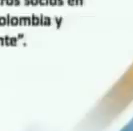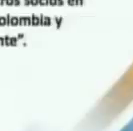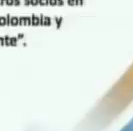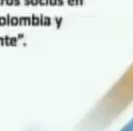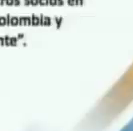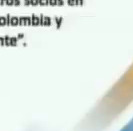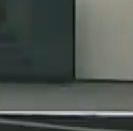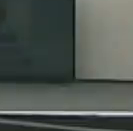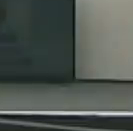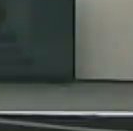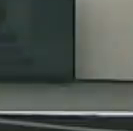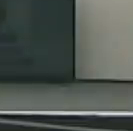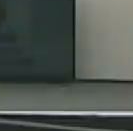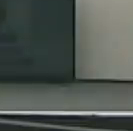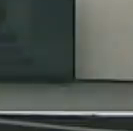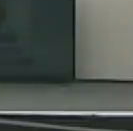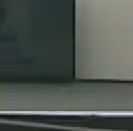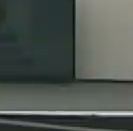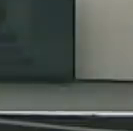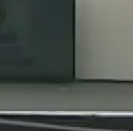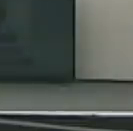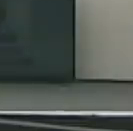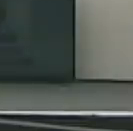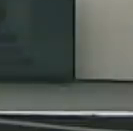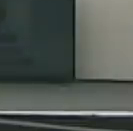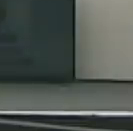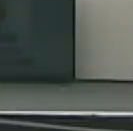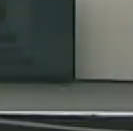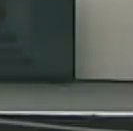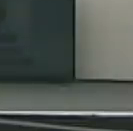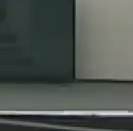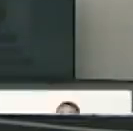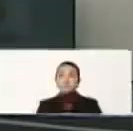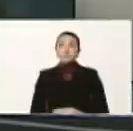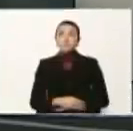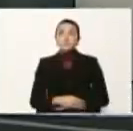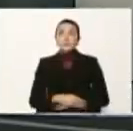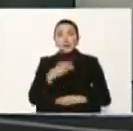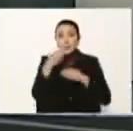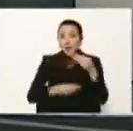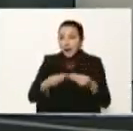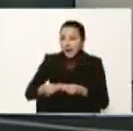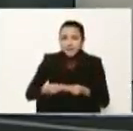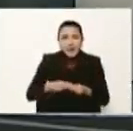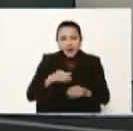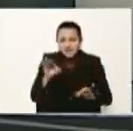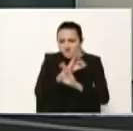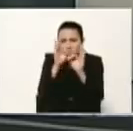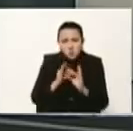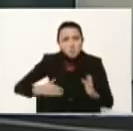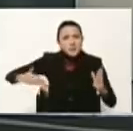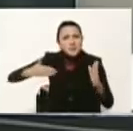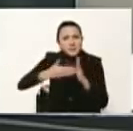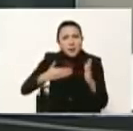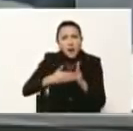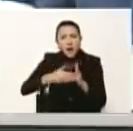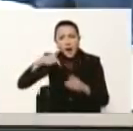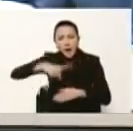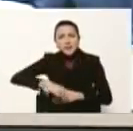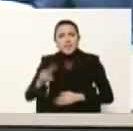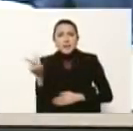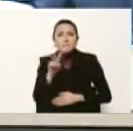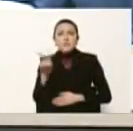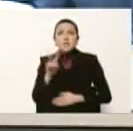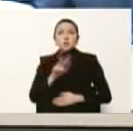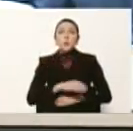que emplearían factores externos para agredir a nuestra patria, para